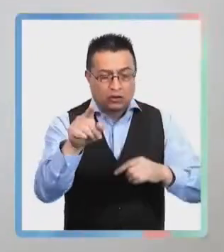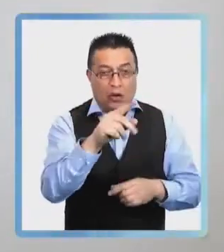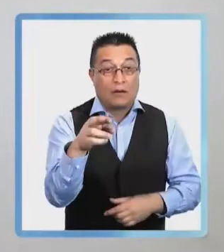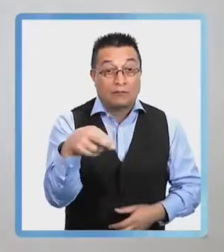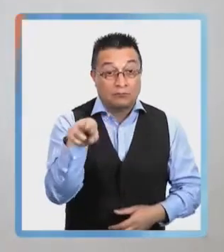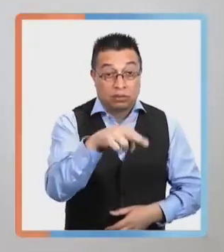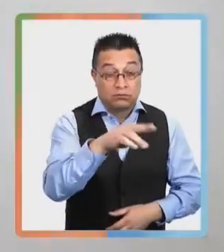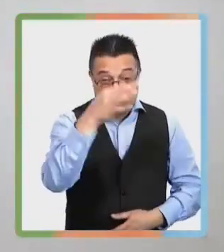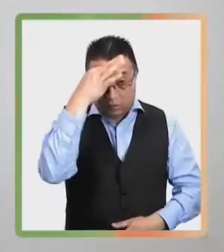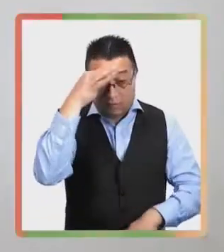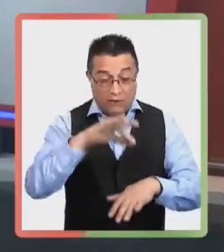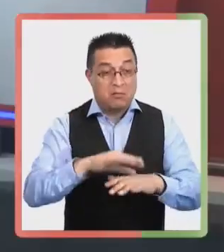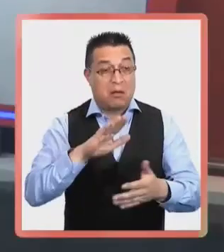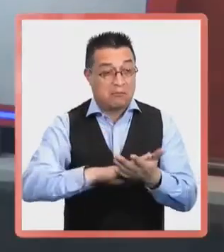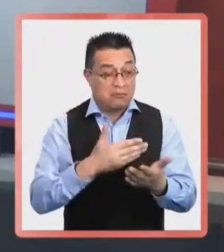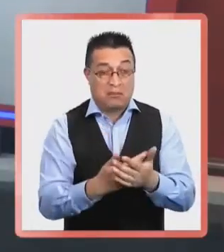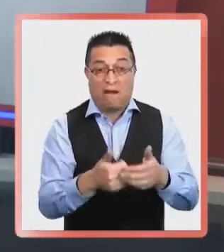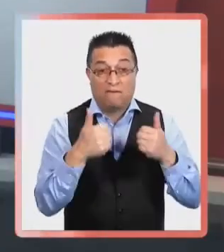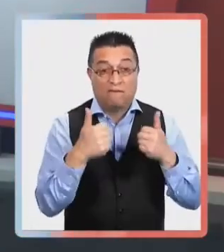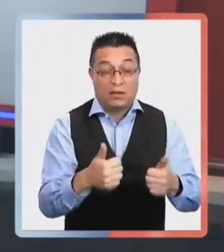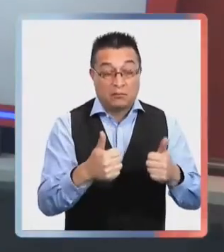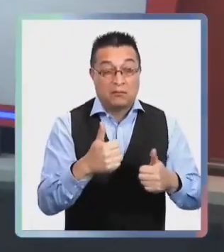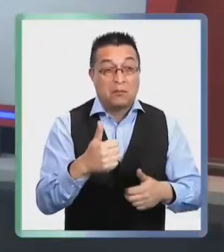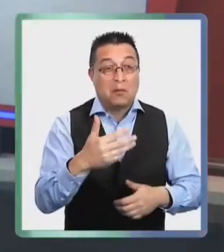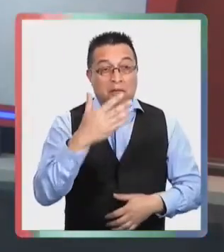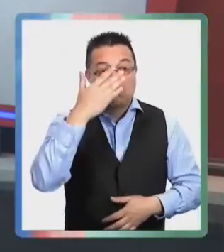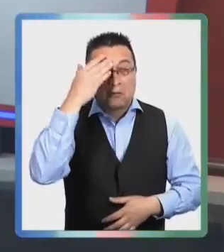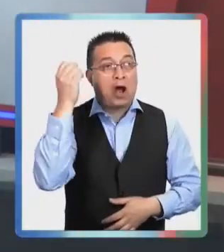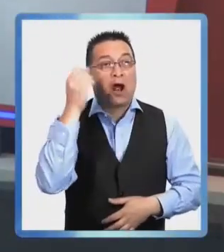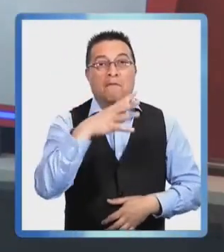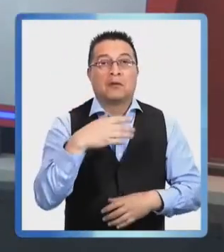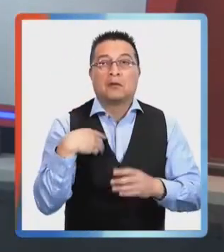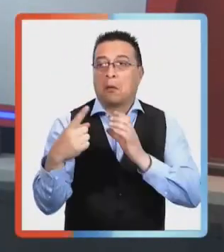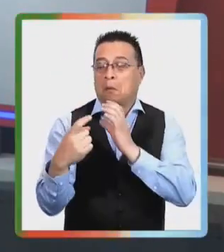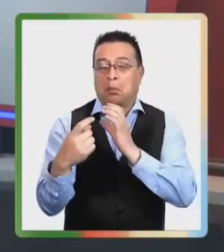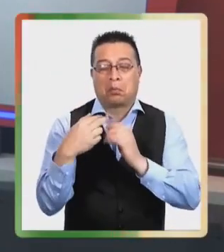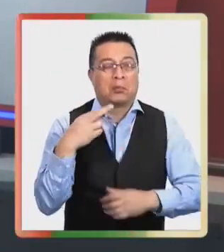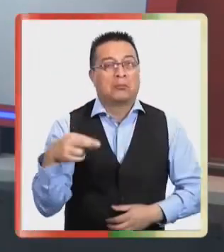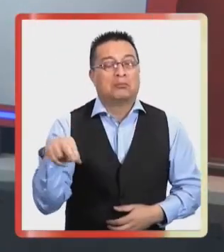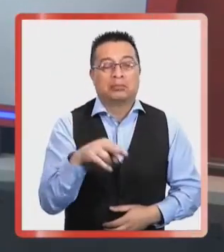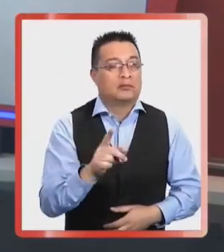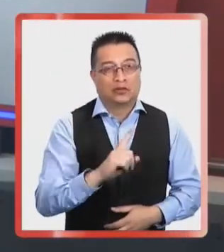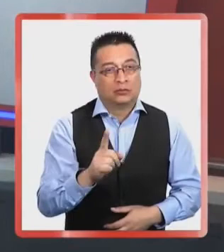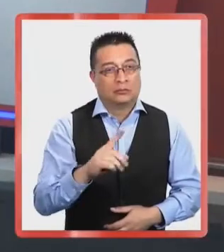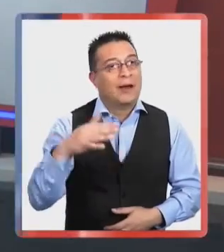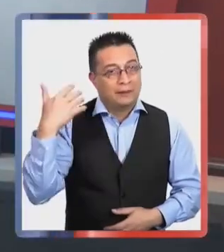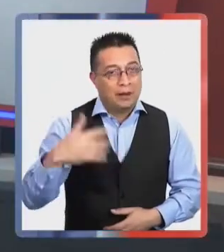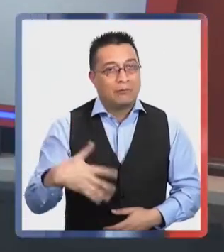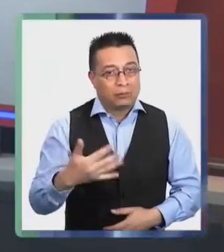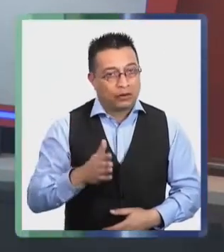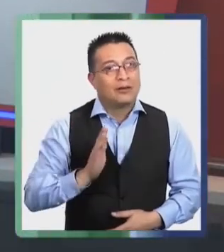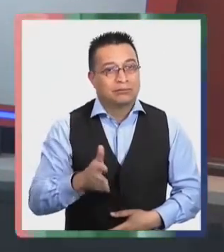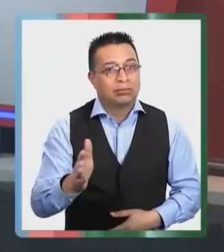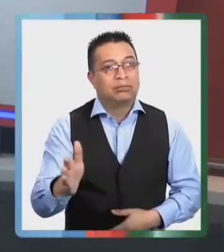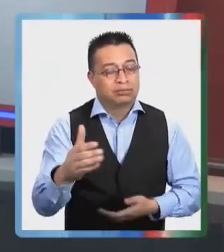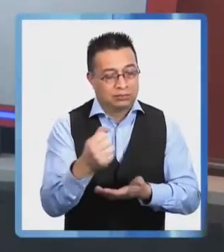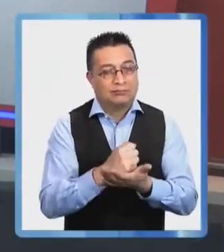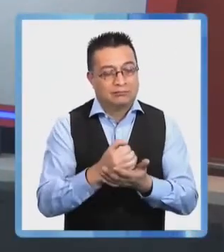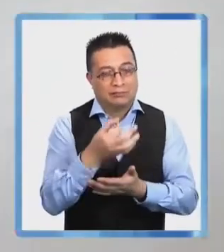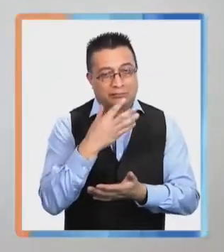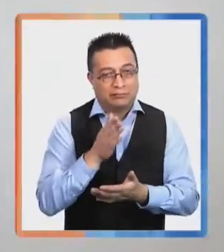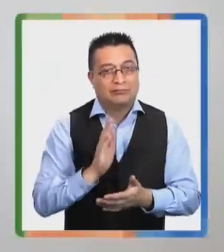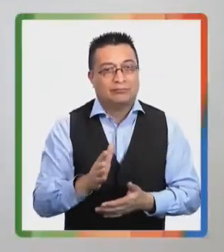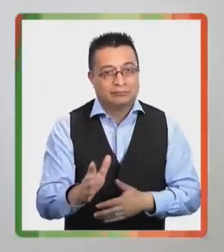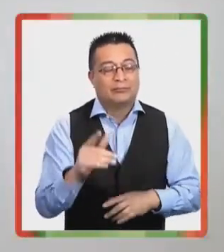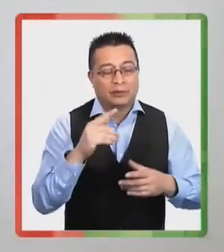visto, por ejemplo, yo en mi experiencia, los pacientes crónicos cuando están bien, cuando están sanos, se les olvida que tienen que tomar sus tratamientos crónicos. Lo más importante es